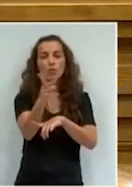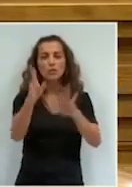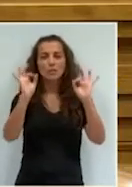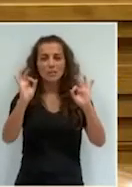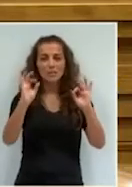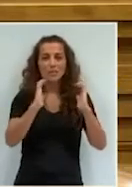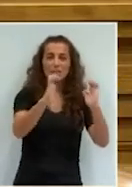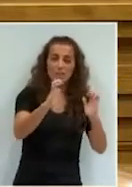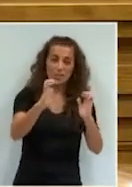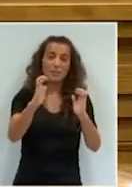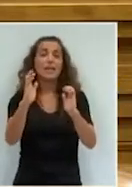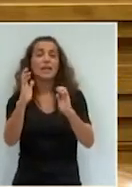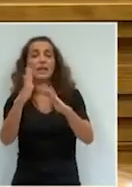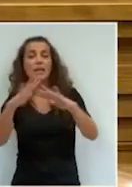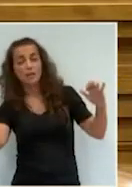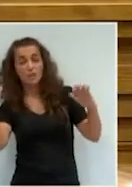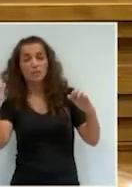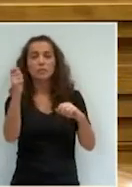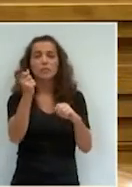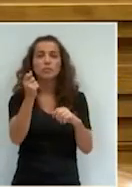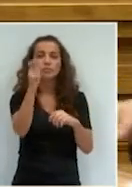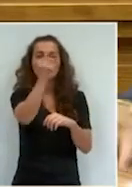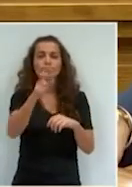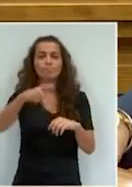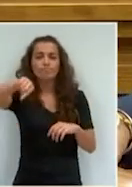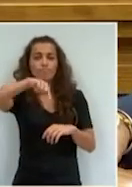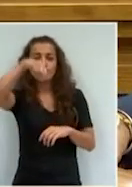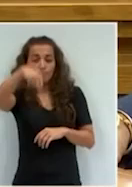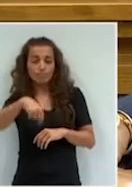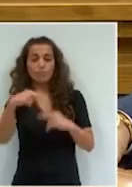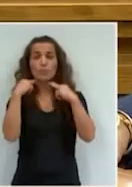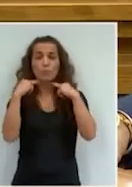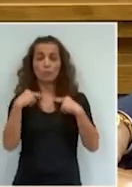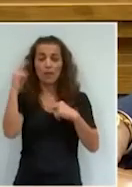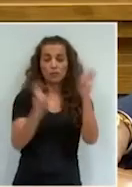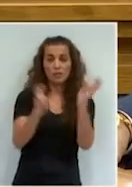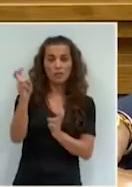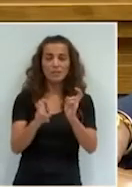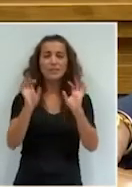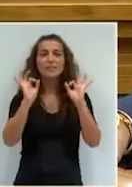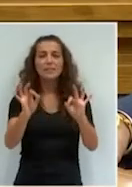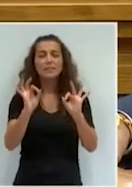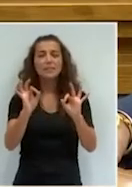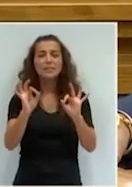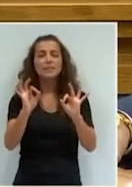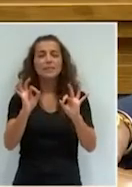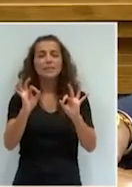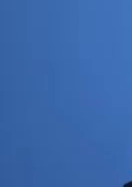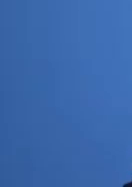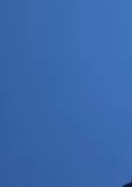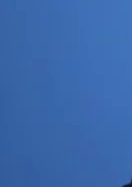o el compromiso de financiación del 50% de la educación de c a 3 años por par del estado como ha propuesto Alberto Núñez